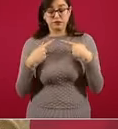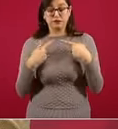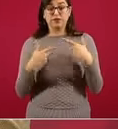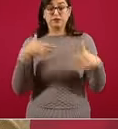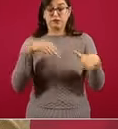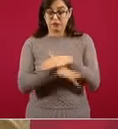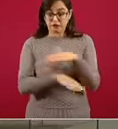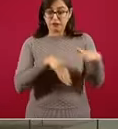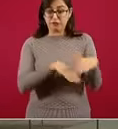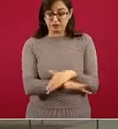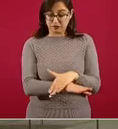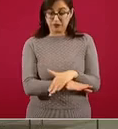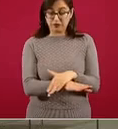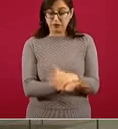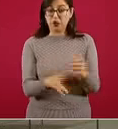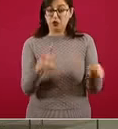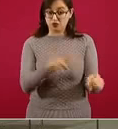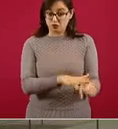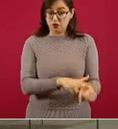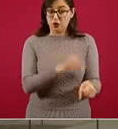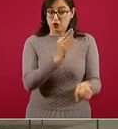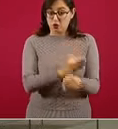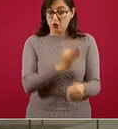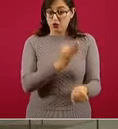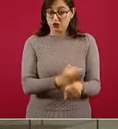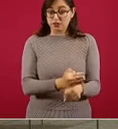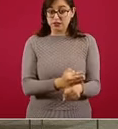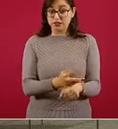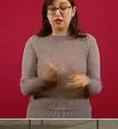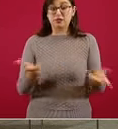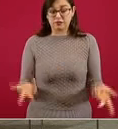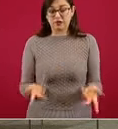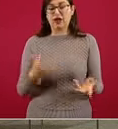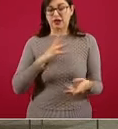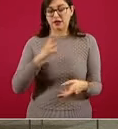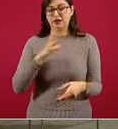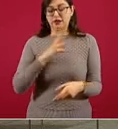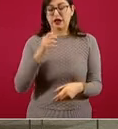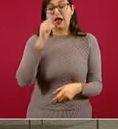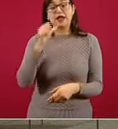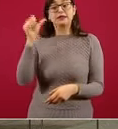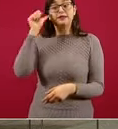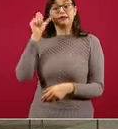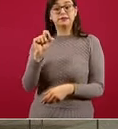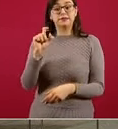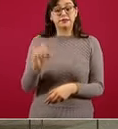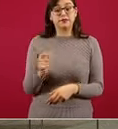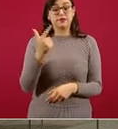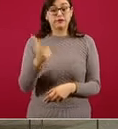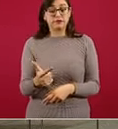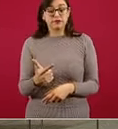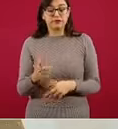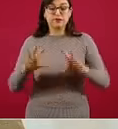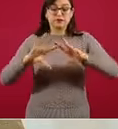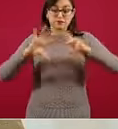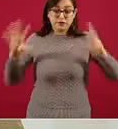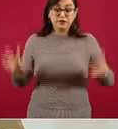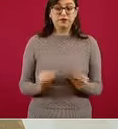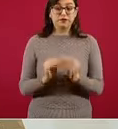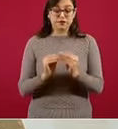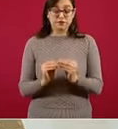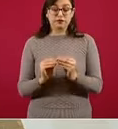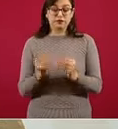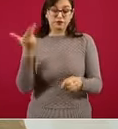18,603 pacientes que están actualmente hospitalizados, estos al día de ayer, el 27 de diciembre, es el total de pacientes que se encontraban